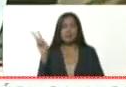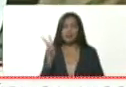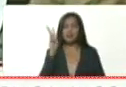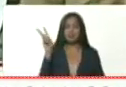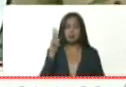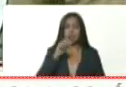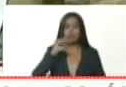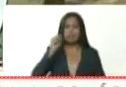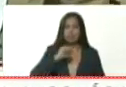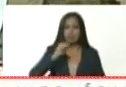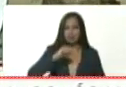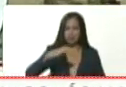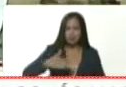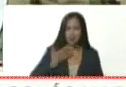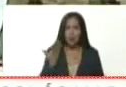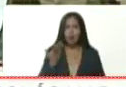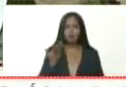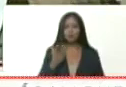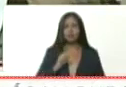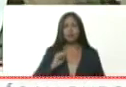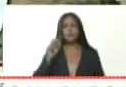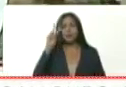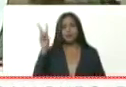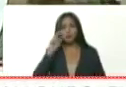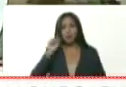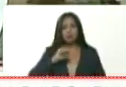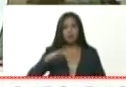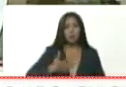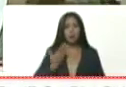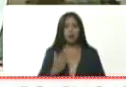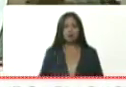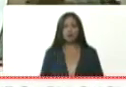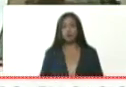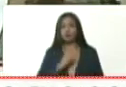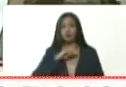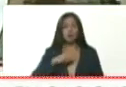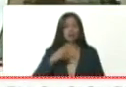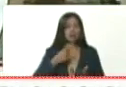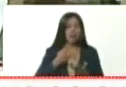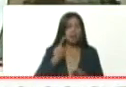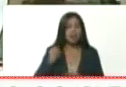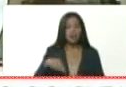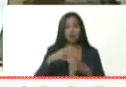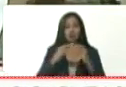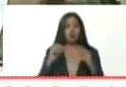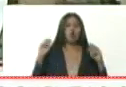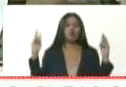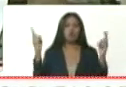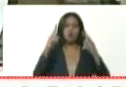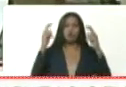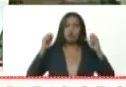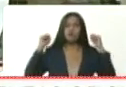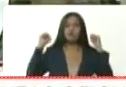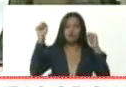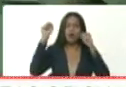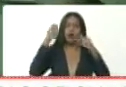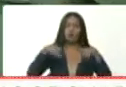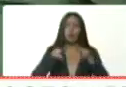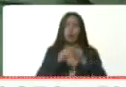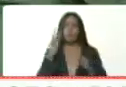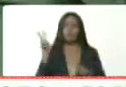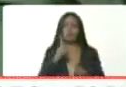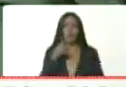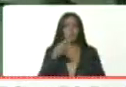si se puede venezuela si se puede lo tenemos todo para triunfar venezuela al